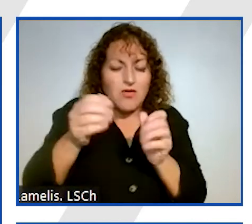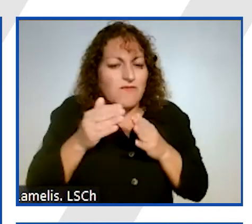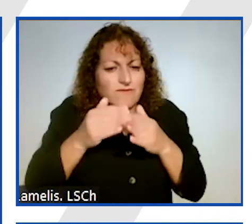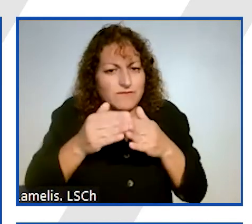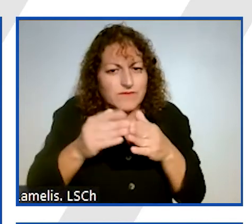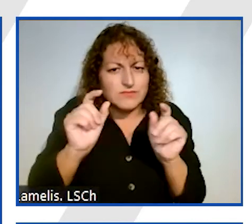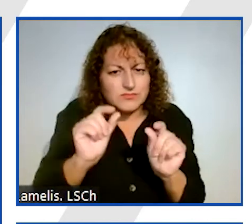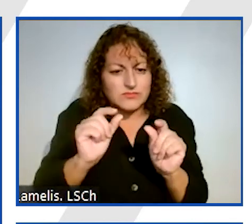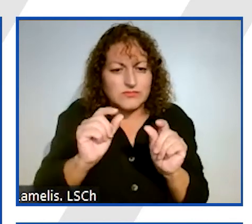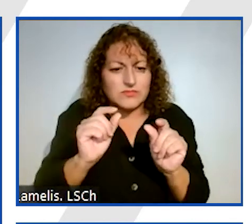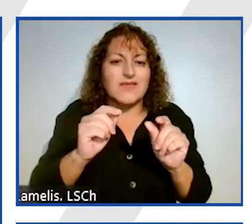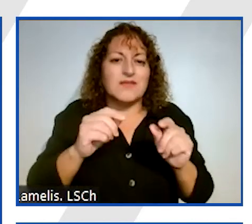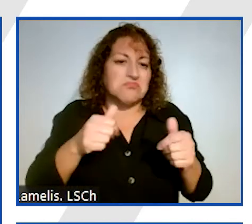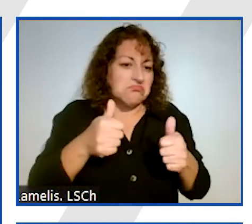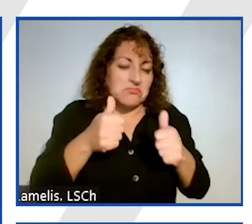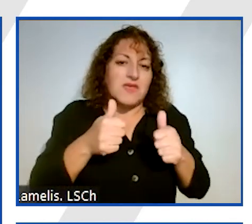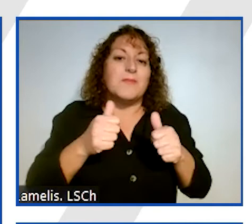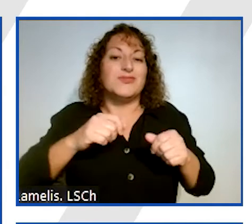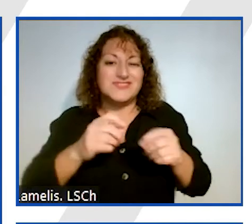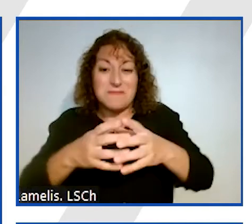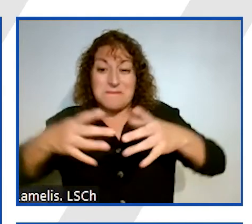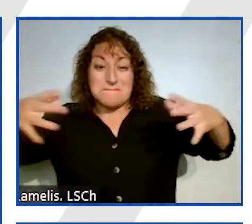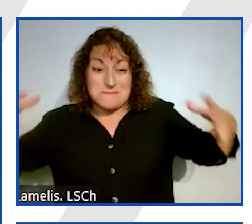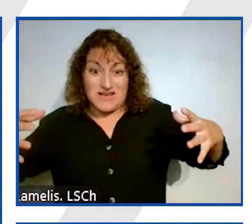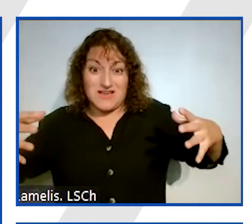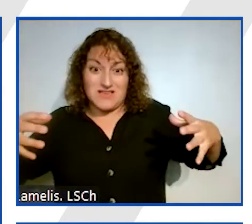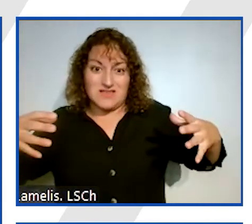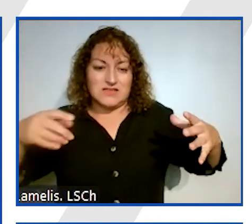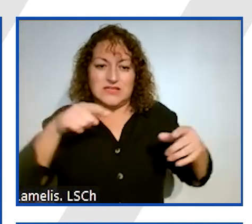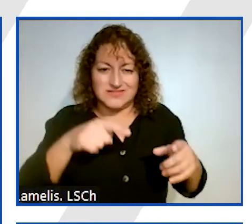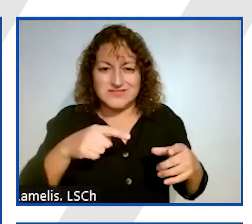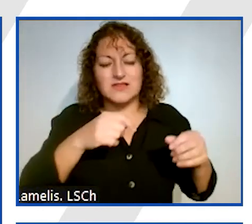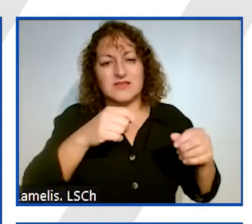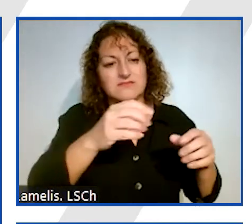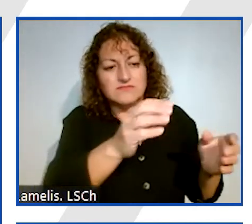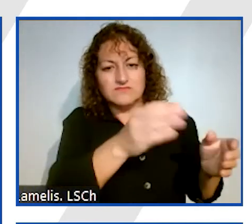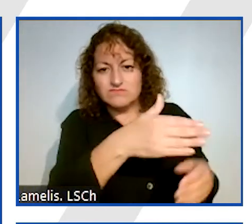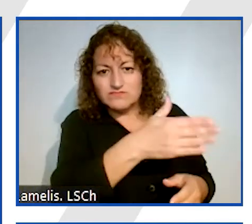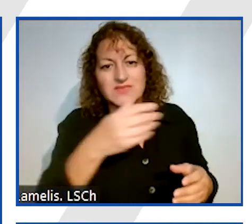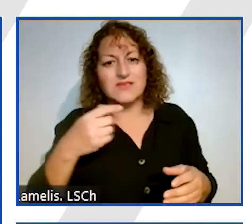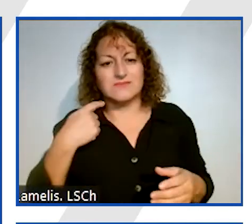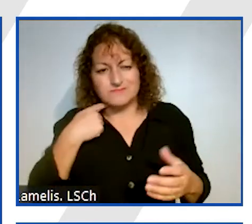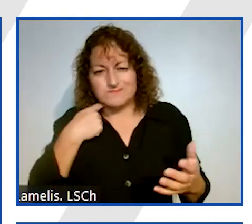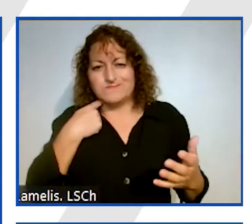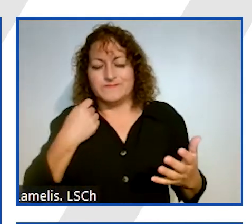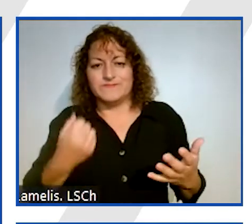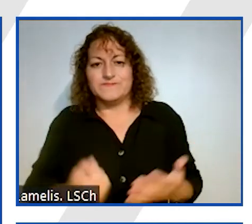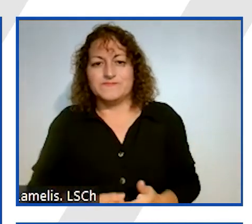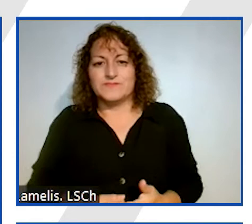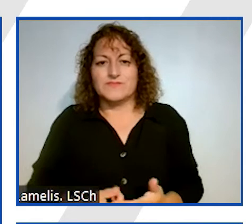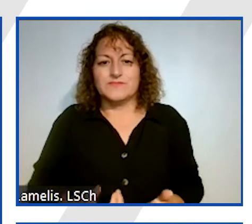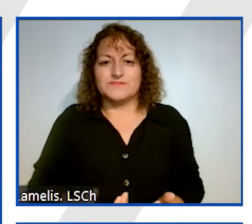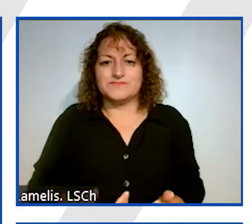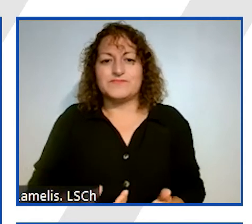esto podría generar una amenaza. Pero no hay ningún otro antecedente, entonces quedan en categorías de amenaza. Sin embargo, a